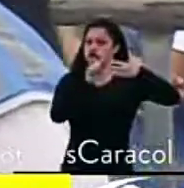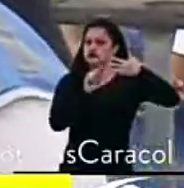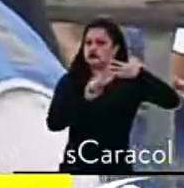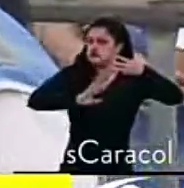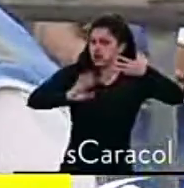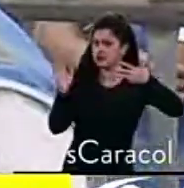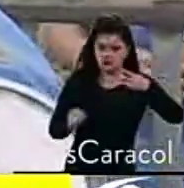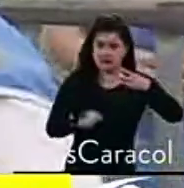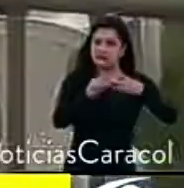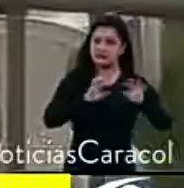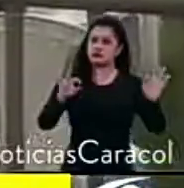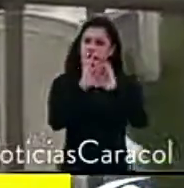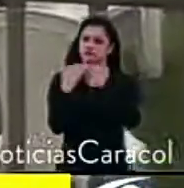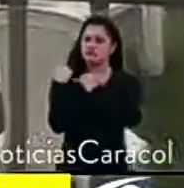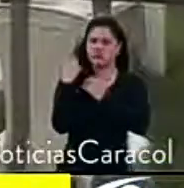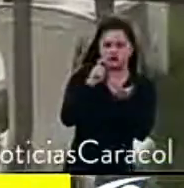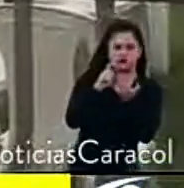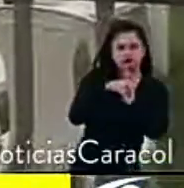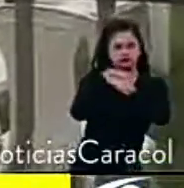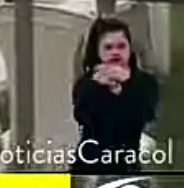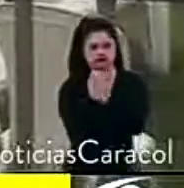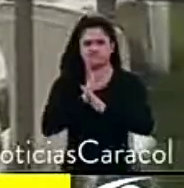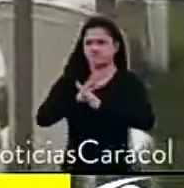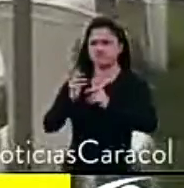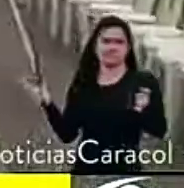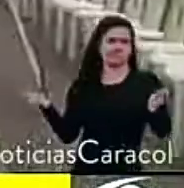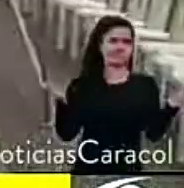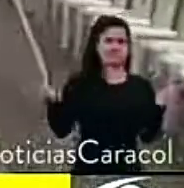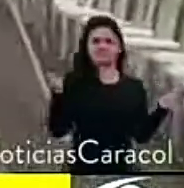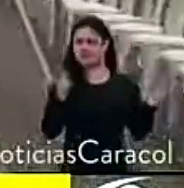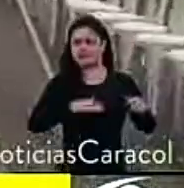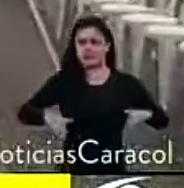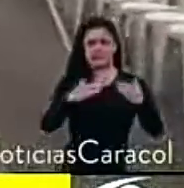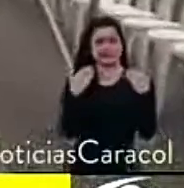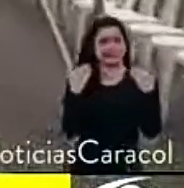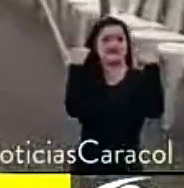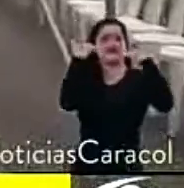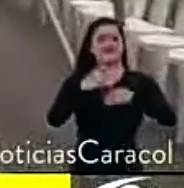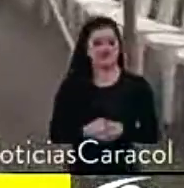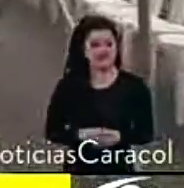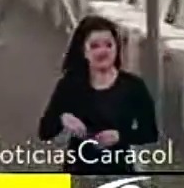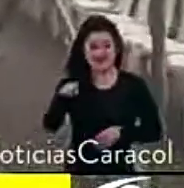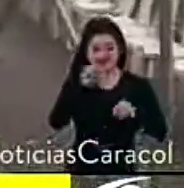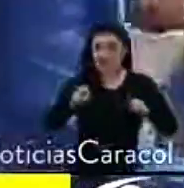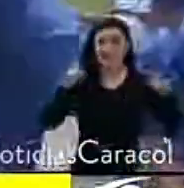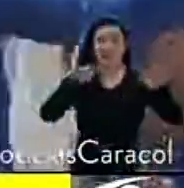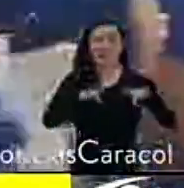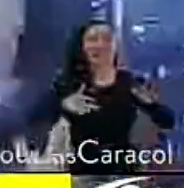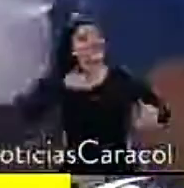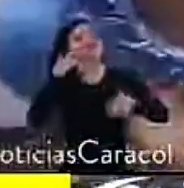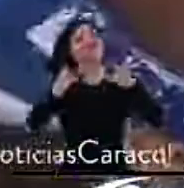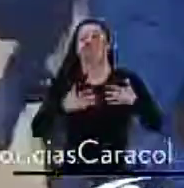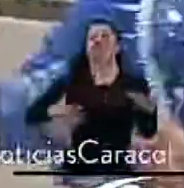amplia logística, montaje de primera y mucha alegría para disfrutar del Salsódromo 2021.